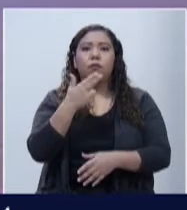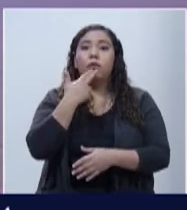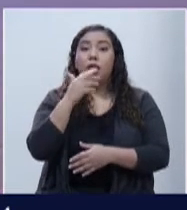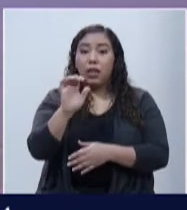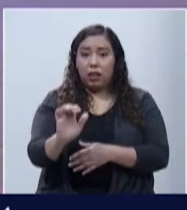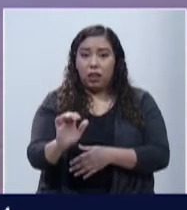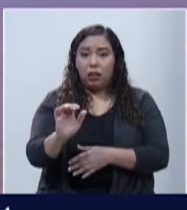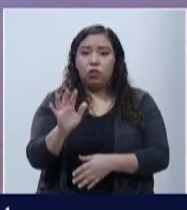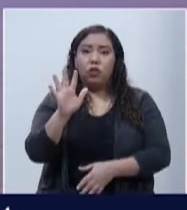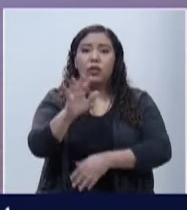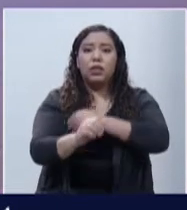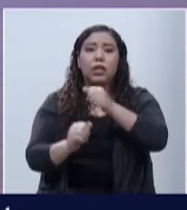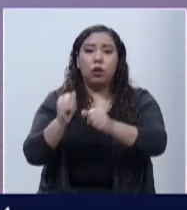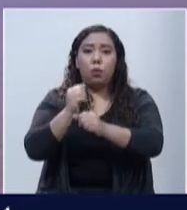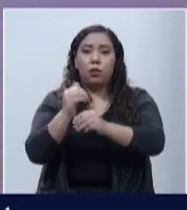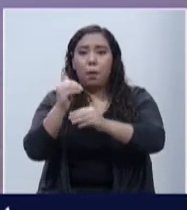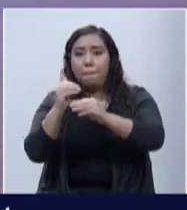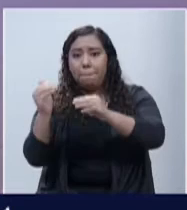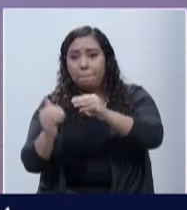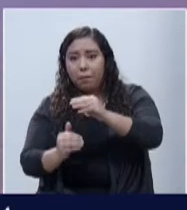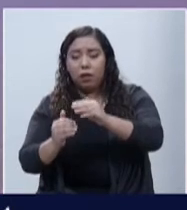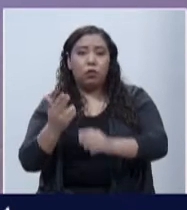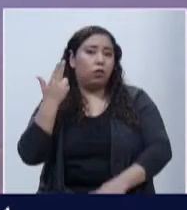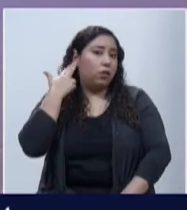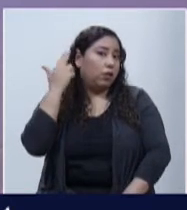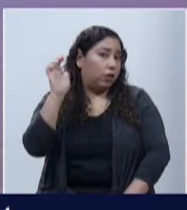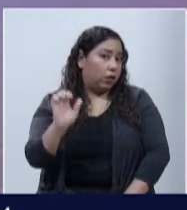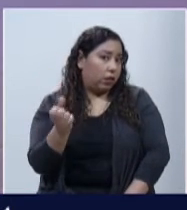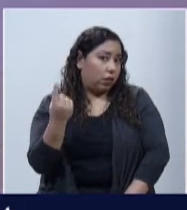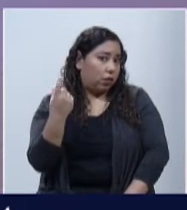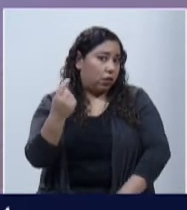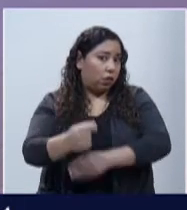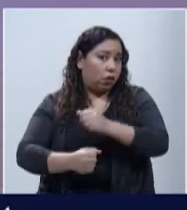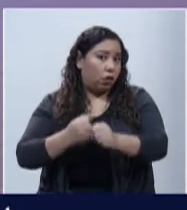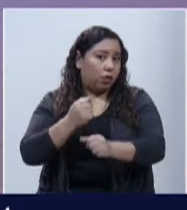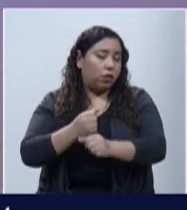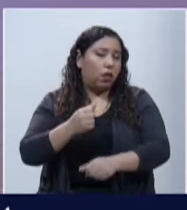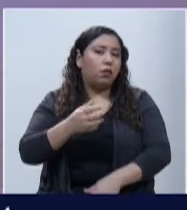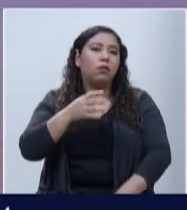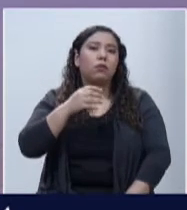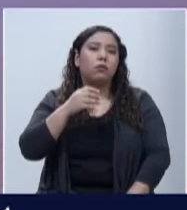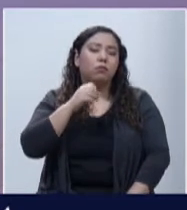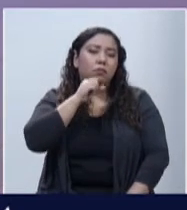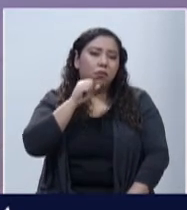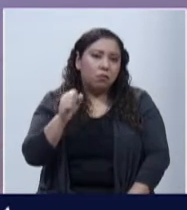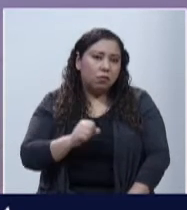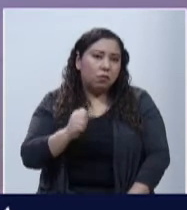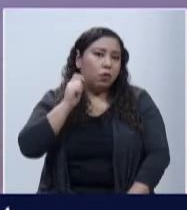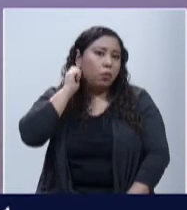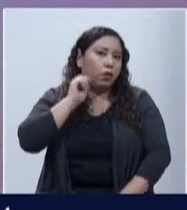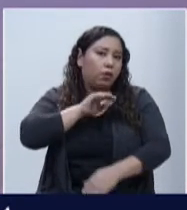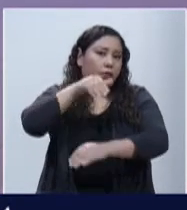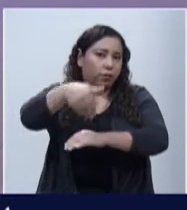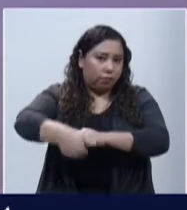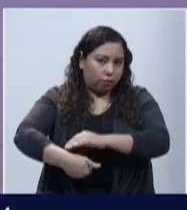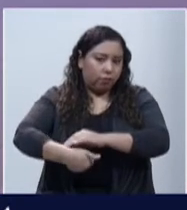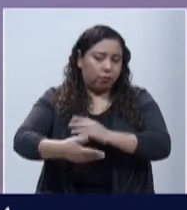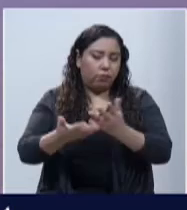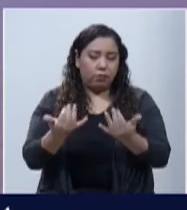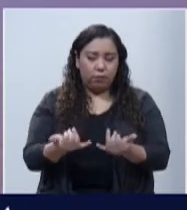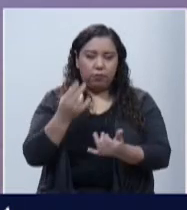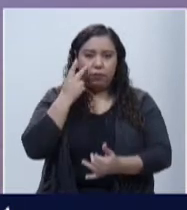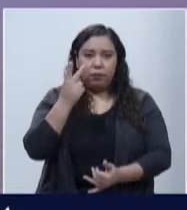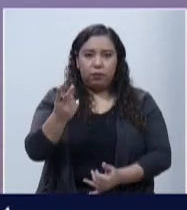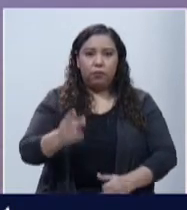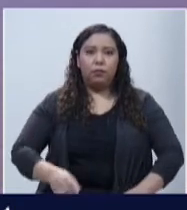menores de 5 años niñas de 11 años adultos mayores y embarazadas entre otros jessica orvina con los